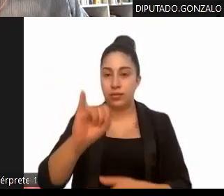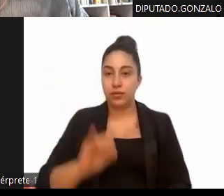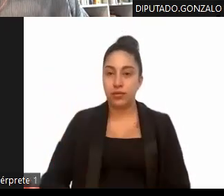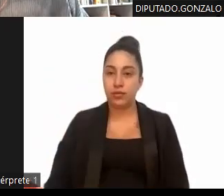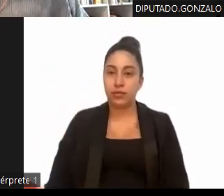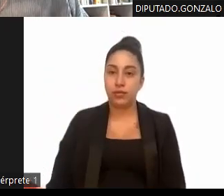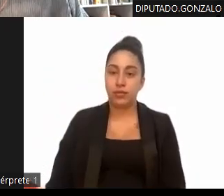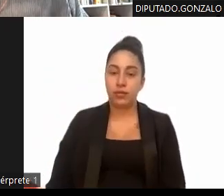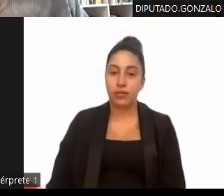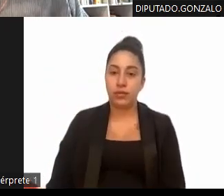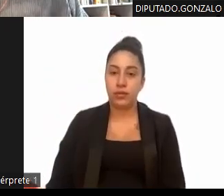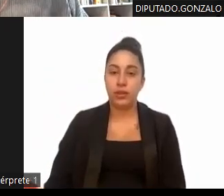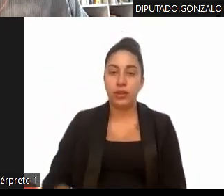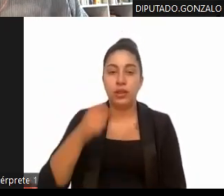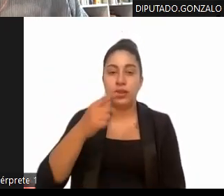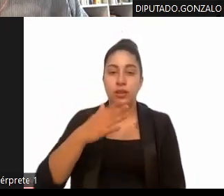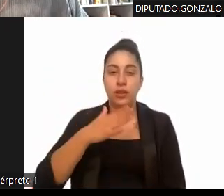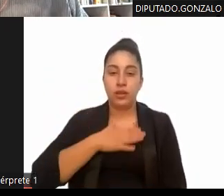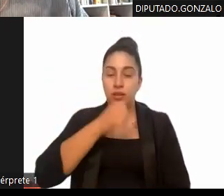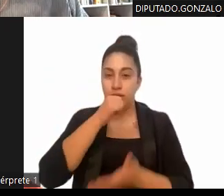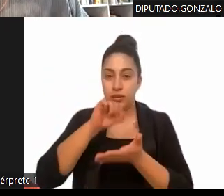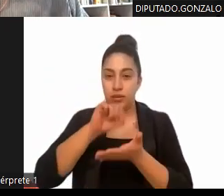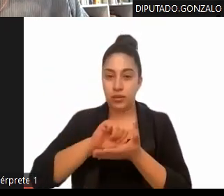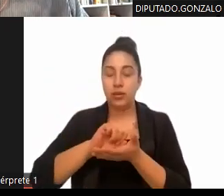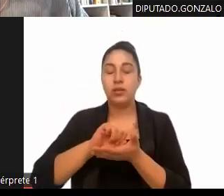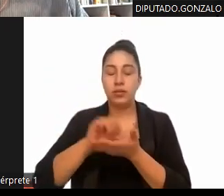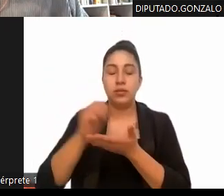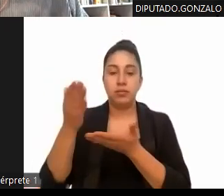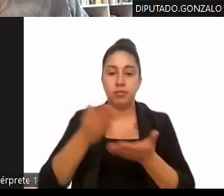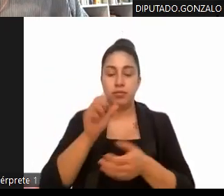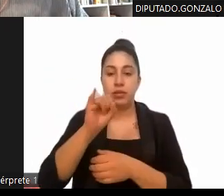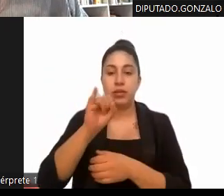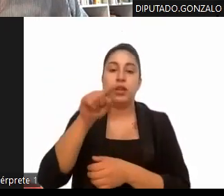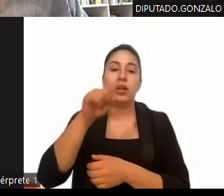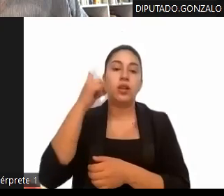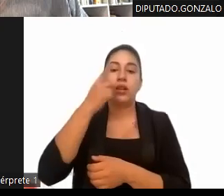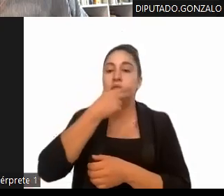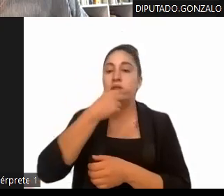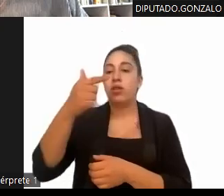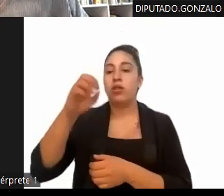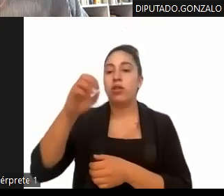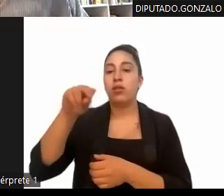El de la voz. Presente. Diputado Gonzalo Espina Miranda.